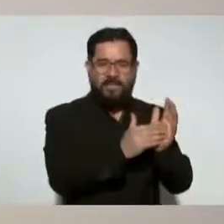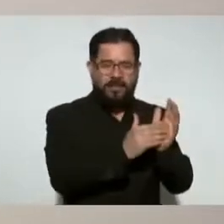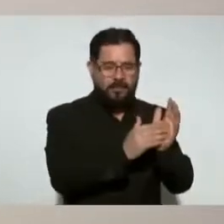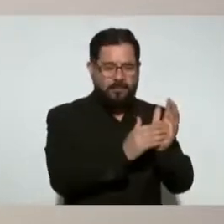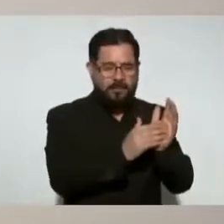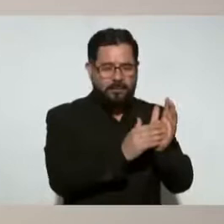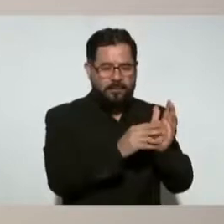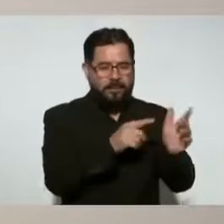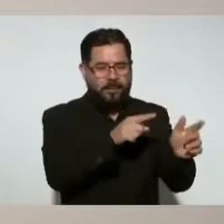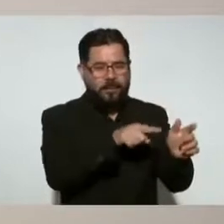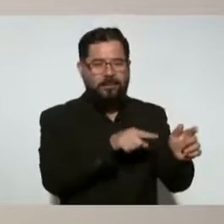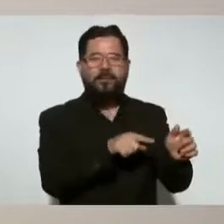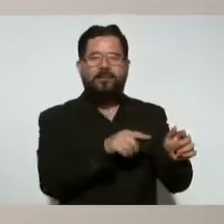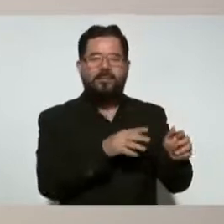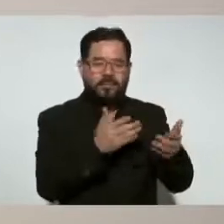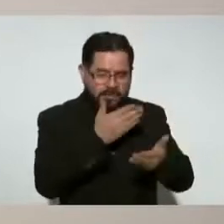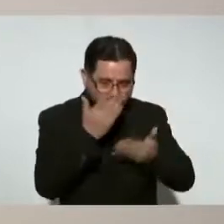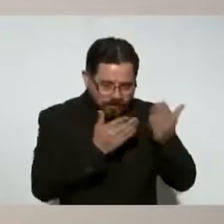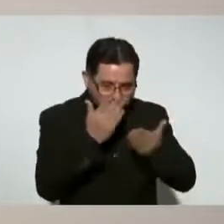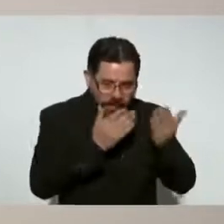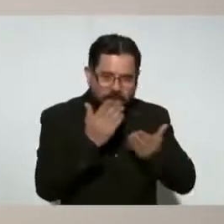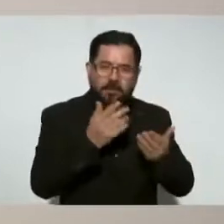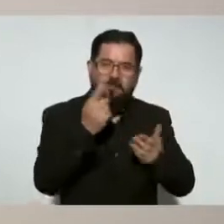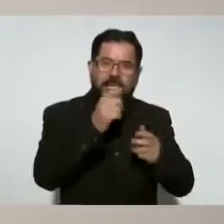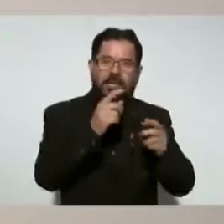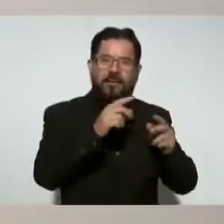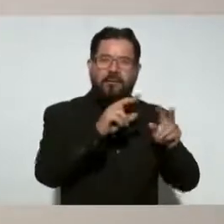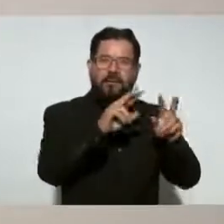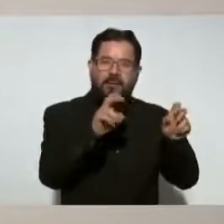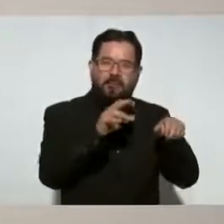que estaban haciendo especialidad,